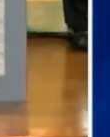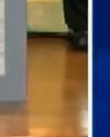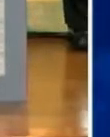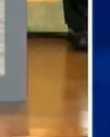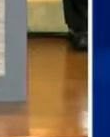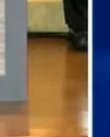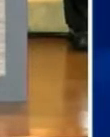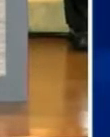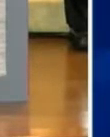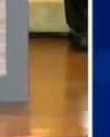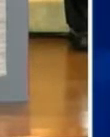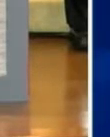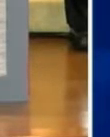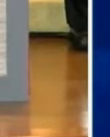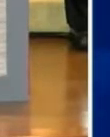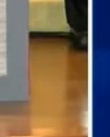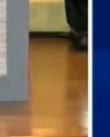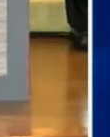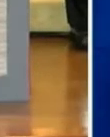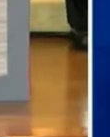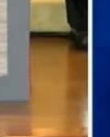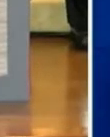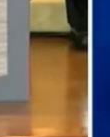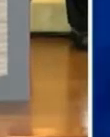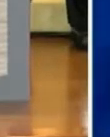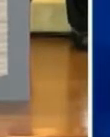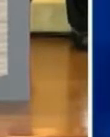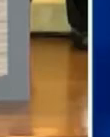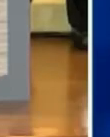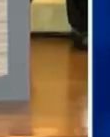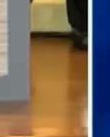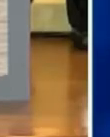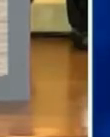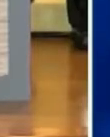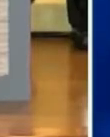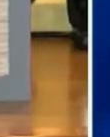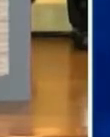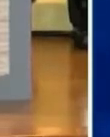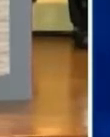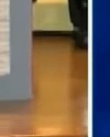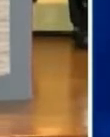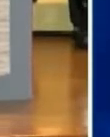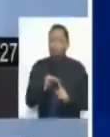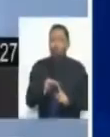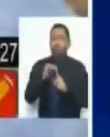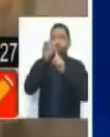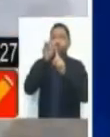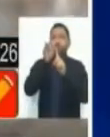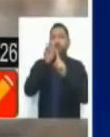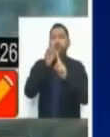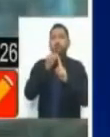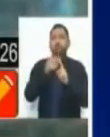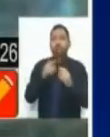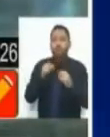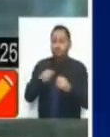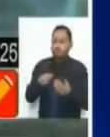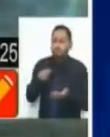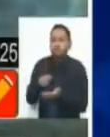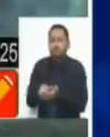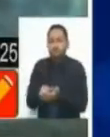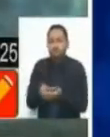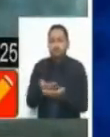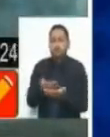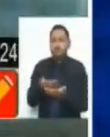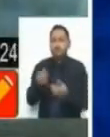oferta de Pedro Castillo, él estaba muy entusiasta de hacerlo, pero